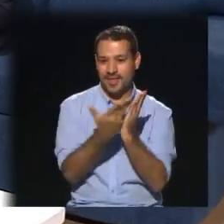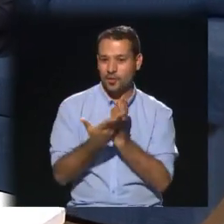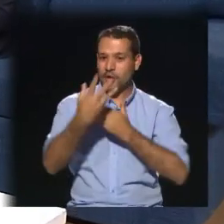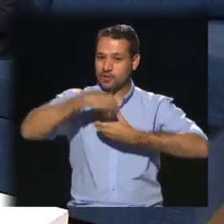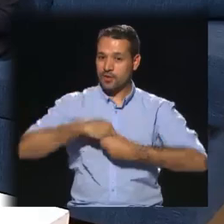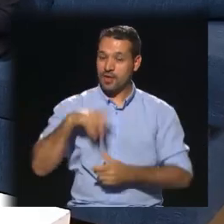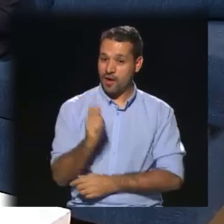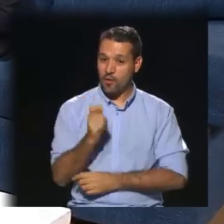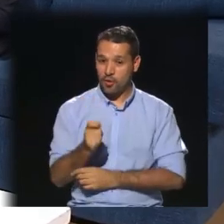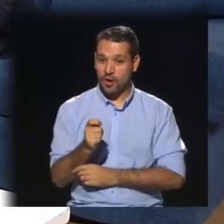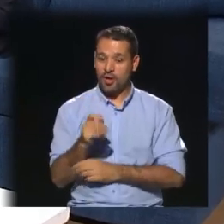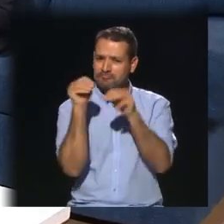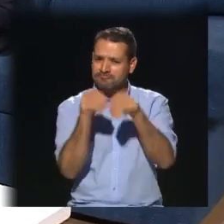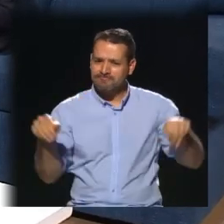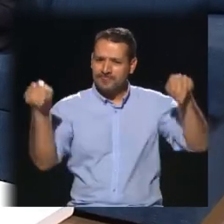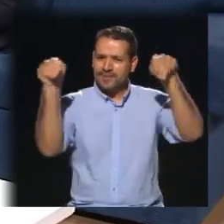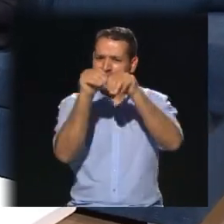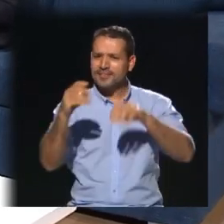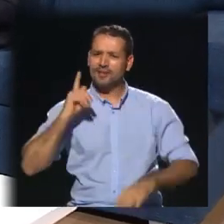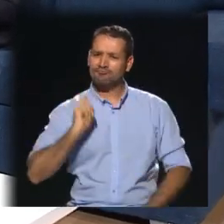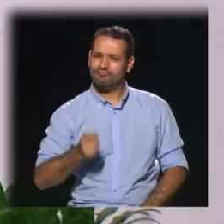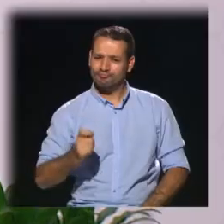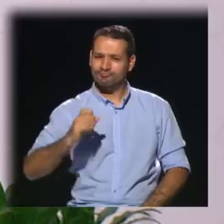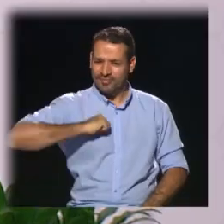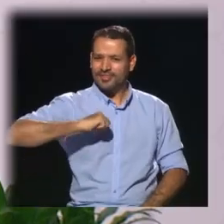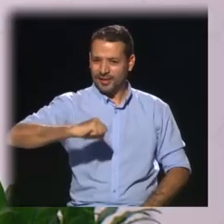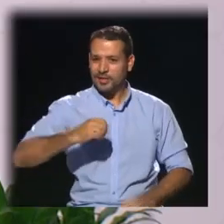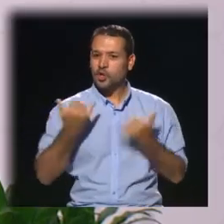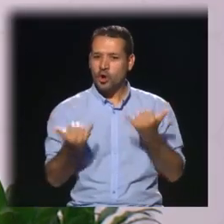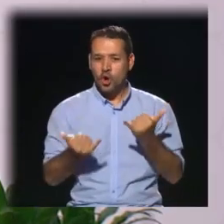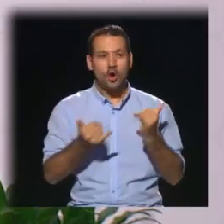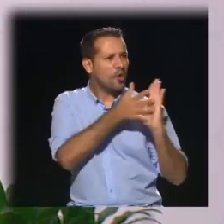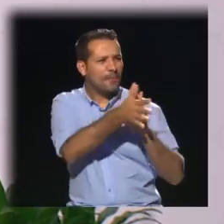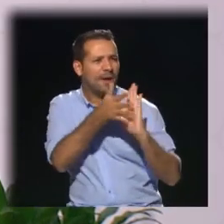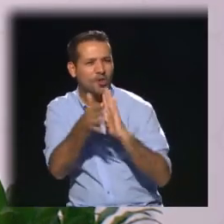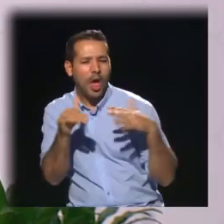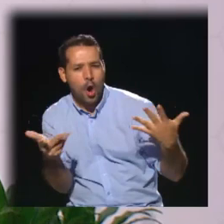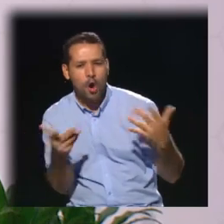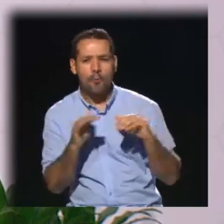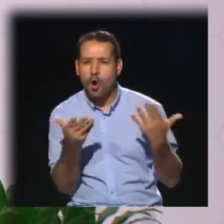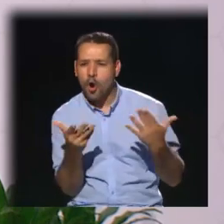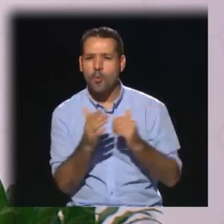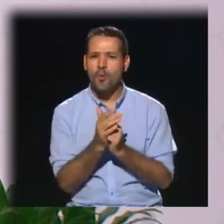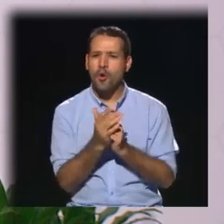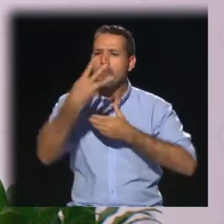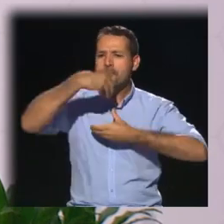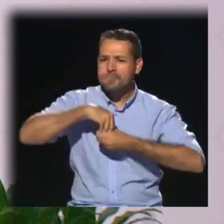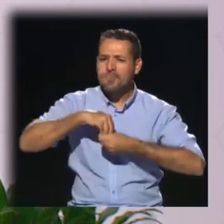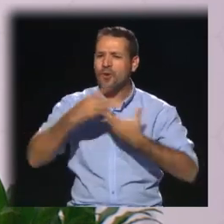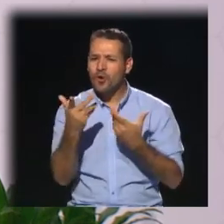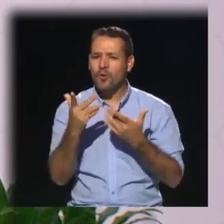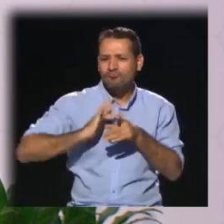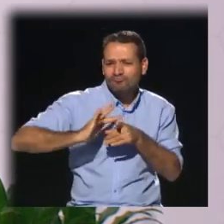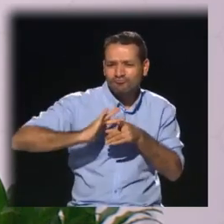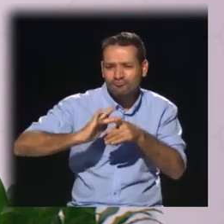es abogado y magíster en Derecho, y va a estar compartiendo con nosotros, dándonos todos esos elementos de cómo conjugar, digamos, el amor y la